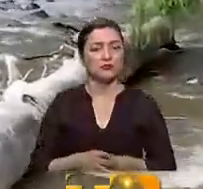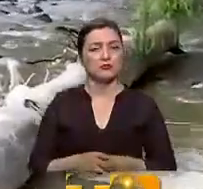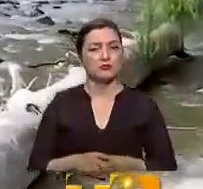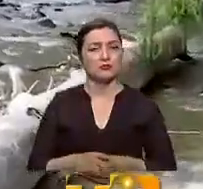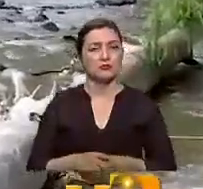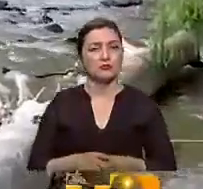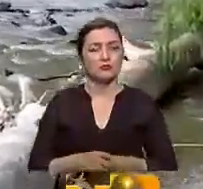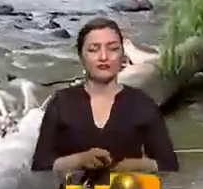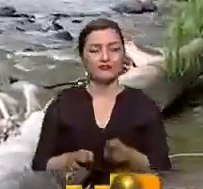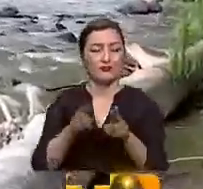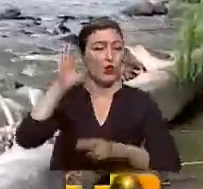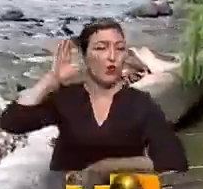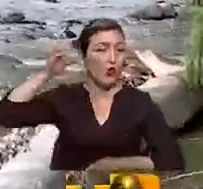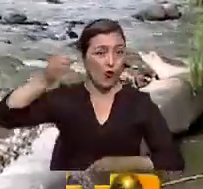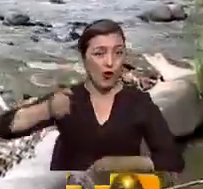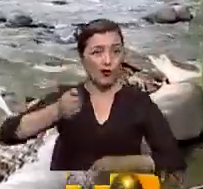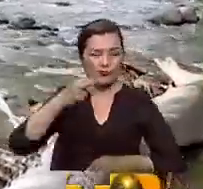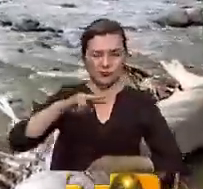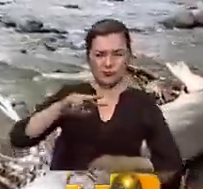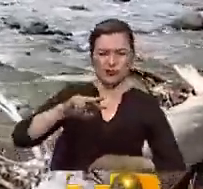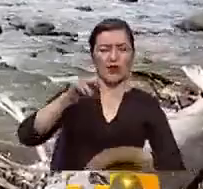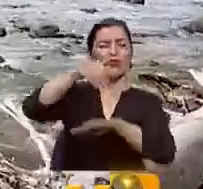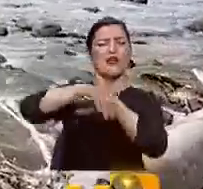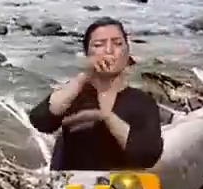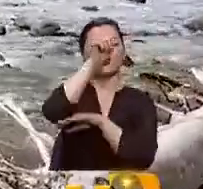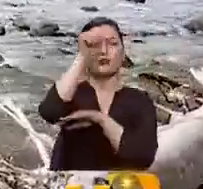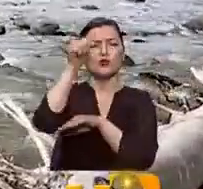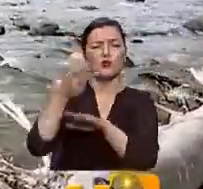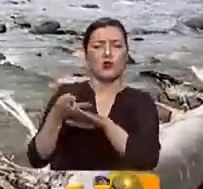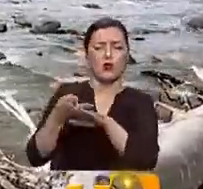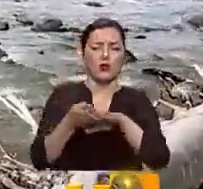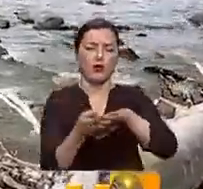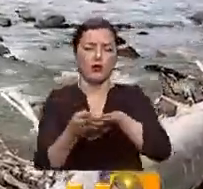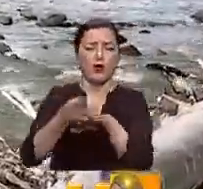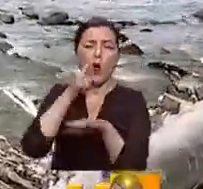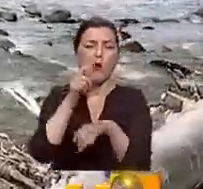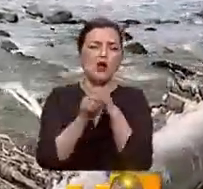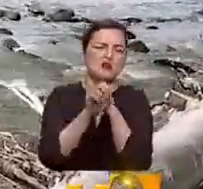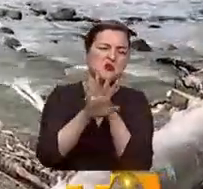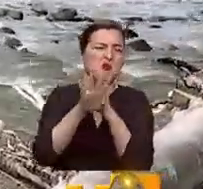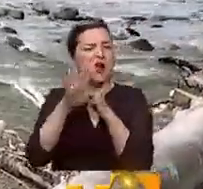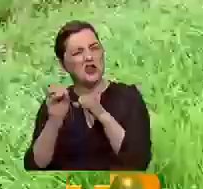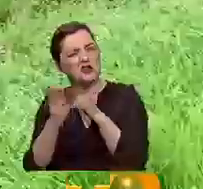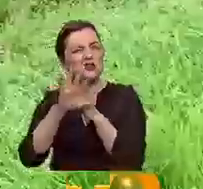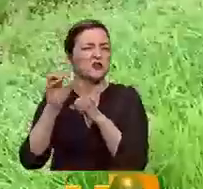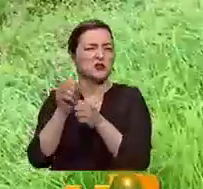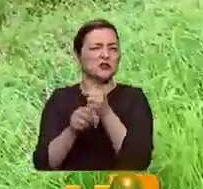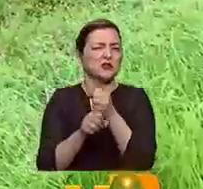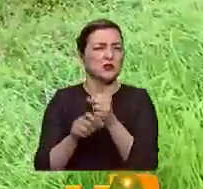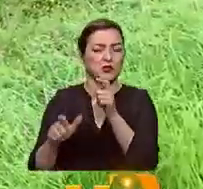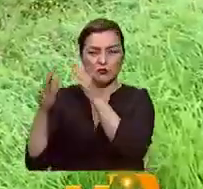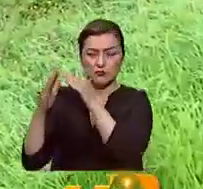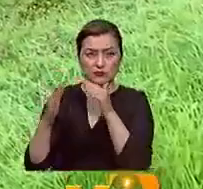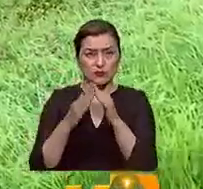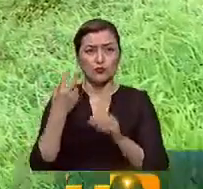En medio del río Cuenca, sector Ucubamba, fue divisado la tarde de este domingo el cadáver de un hombre de entre 40 y 50 años. Vecinos del